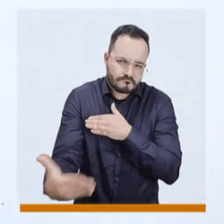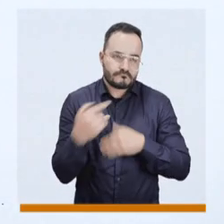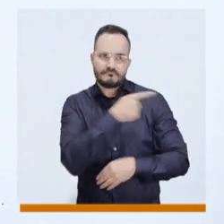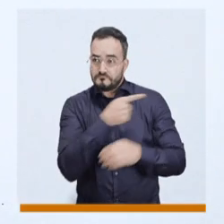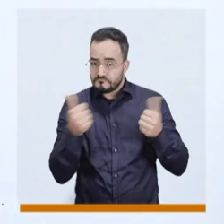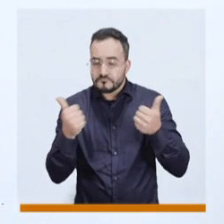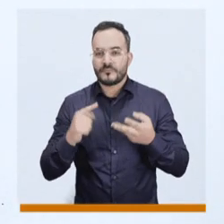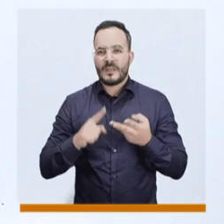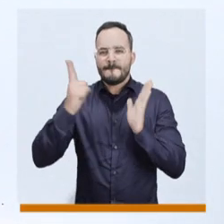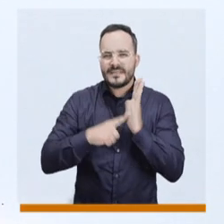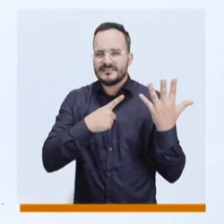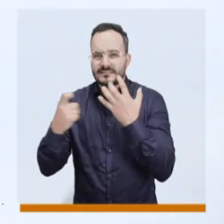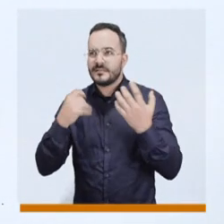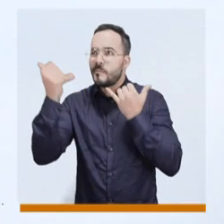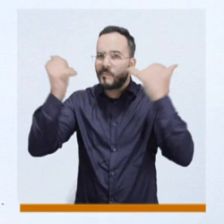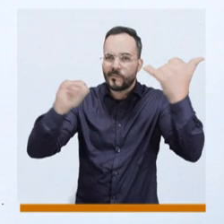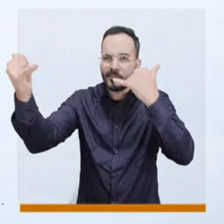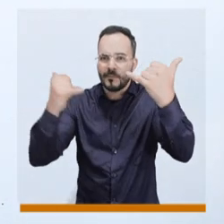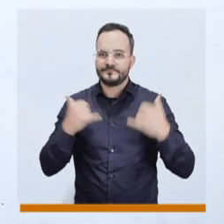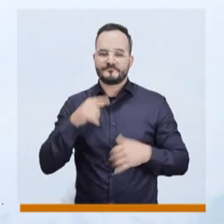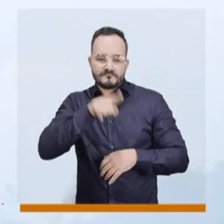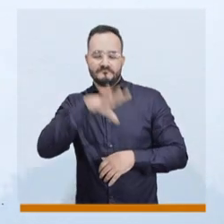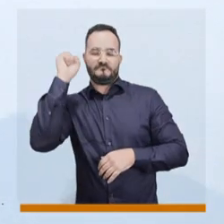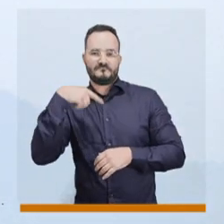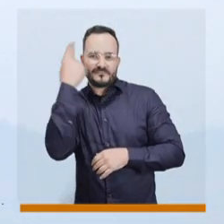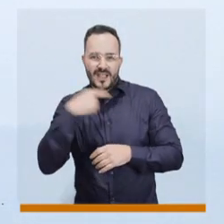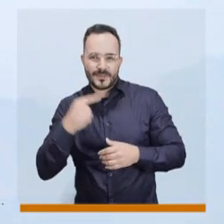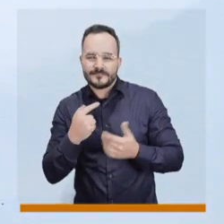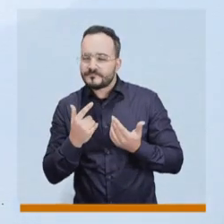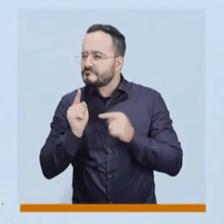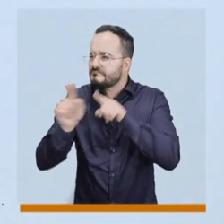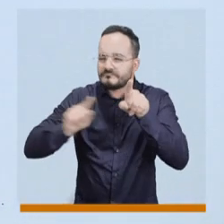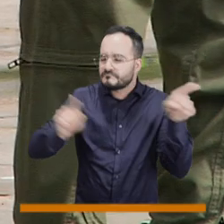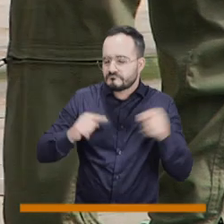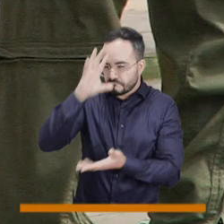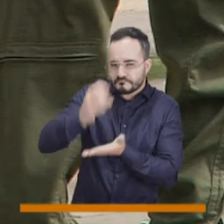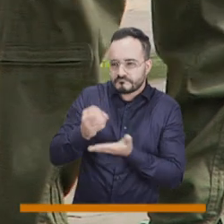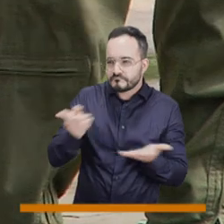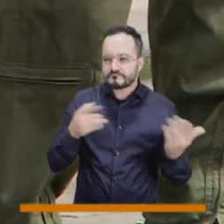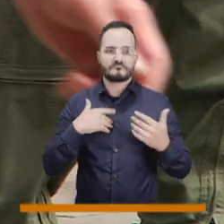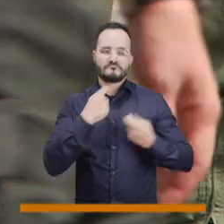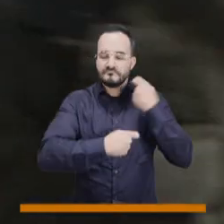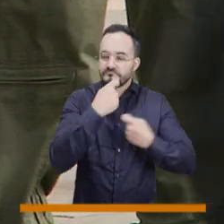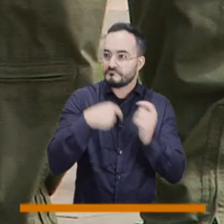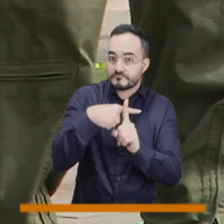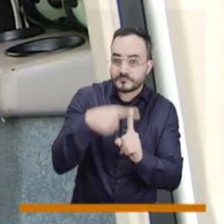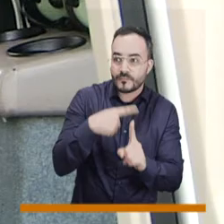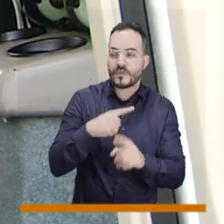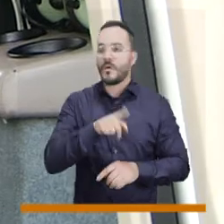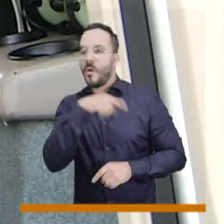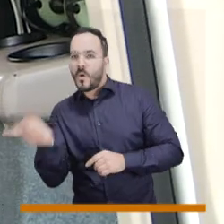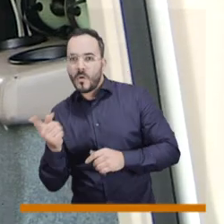de punta que ya usted nos ampliará, las 1600 bodycam y los sistemas de alarmas comunitarias, ¿están funcionando cada uno por su lado,